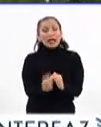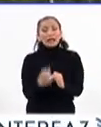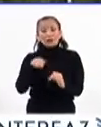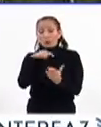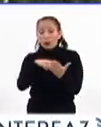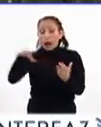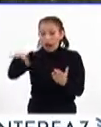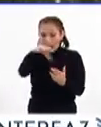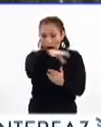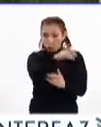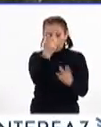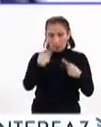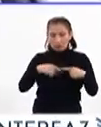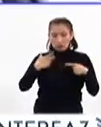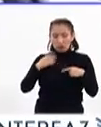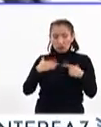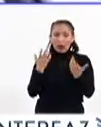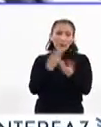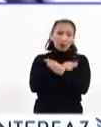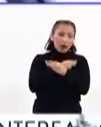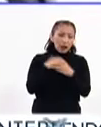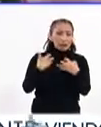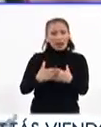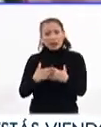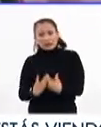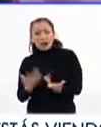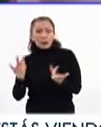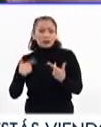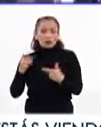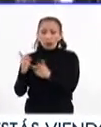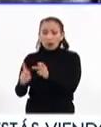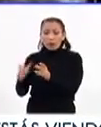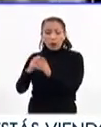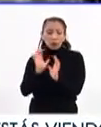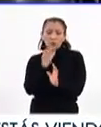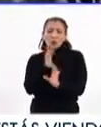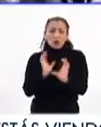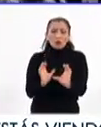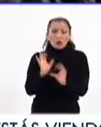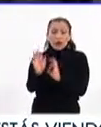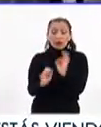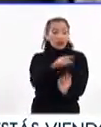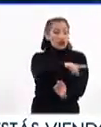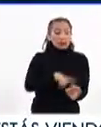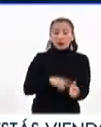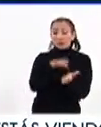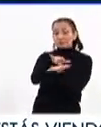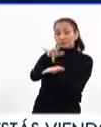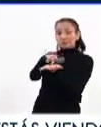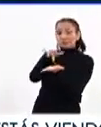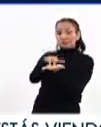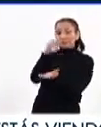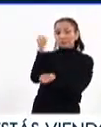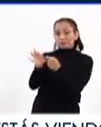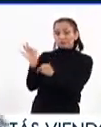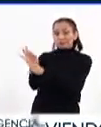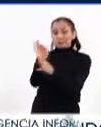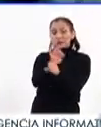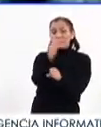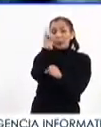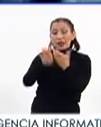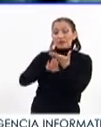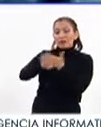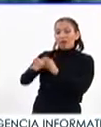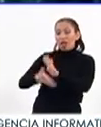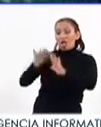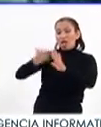de sitios que destina una persona física, moral, comunidad o pueblo como área natural y que al gobierno le facilita una serie de blindajes para evitar